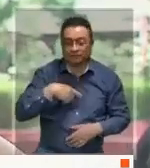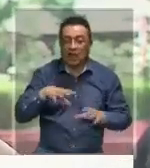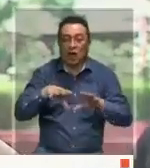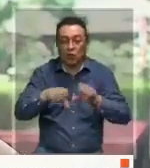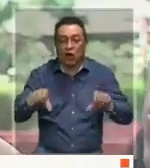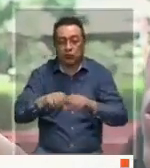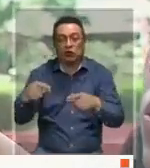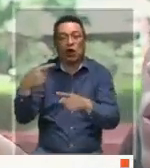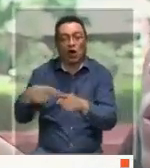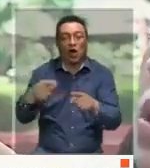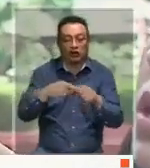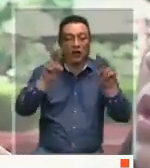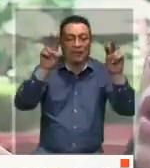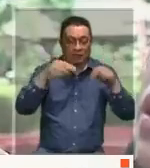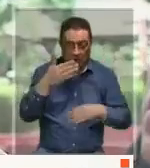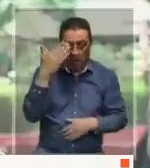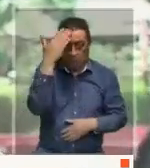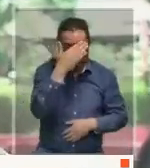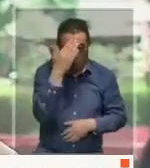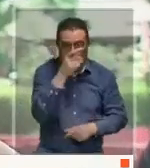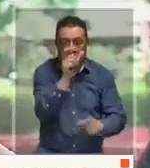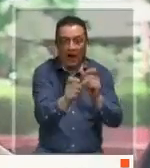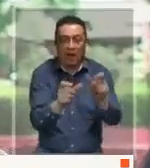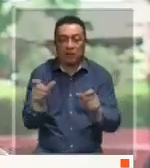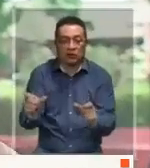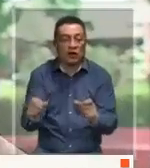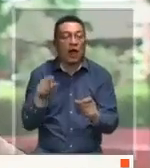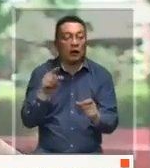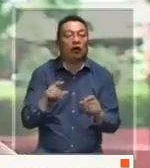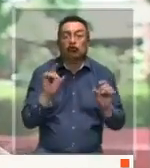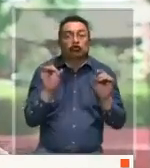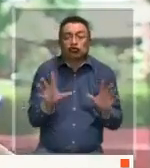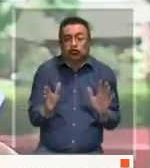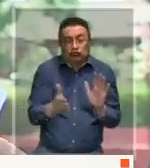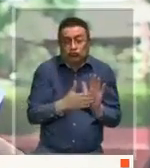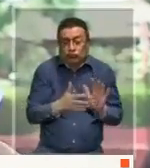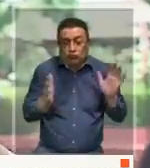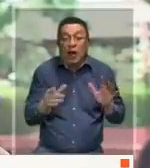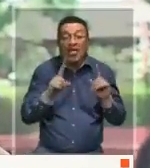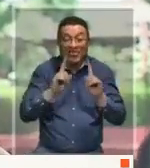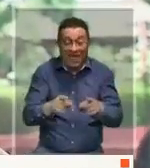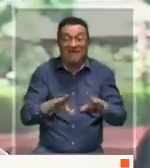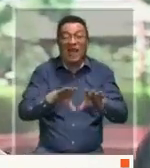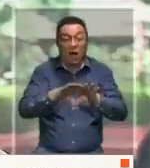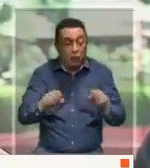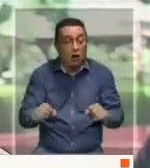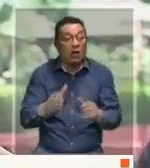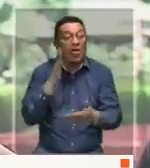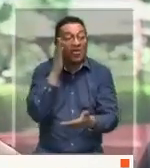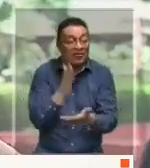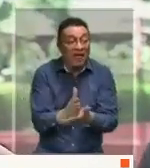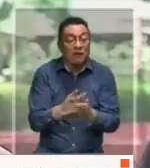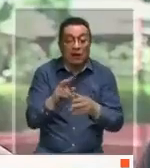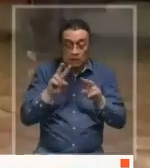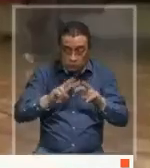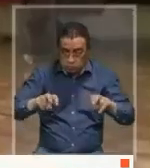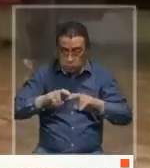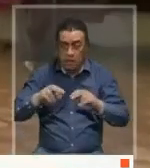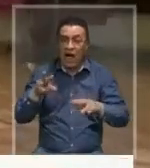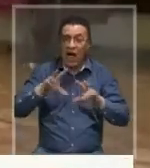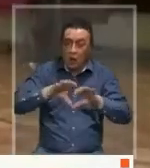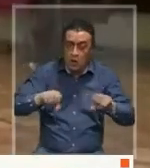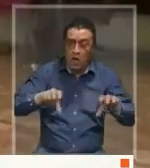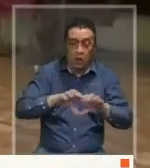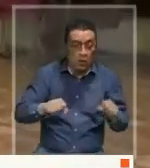de acuerdo en otros temas que son los que preocupan realmente la gente Entonces es como si algo simbólico Hay que llegar a acuerdo tenemos que revivir el espíritu de los acuerdos